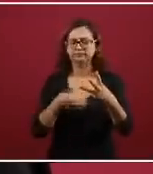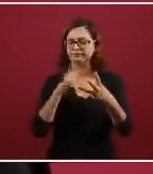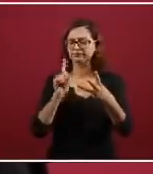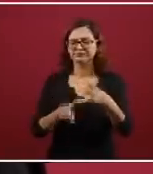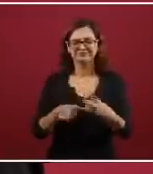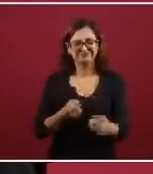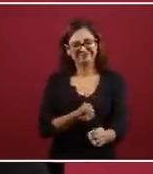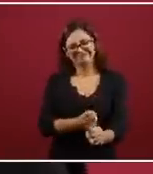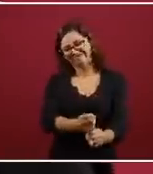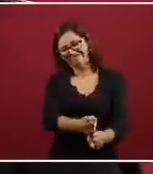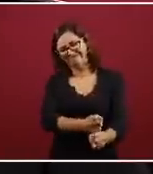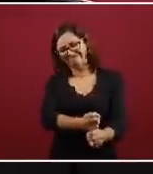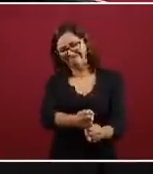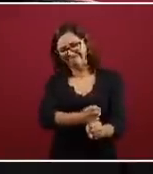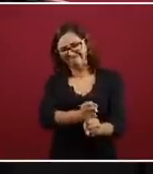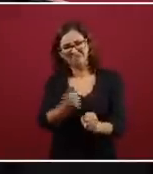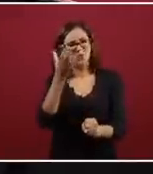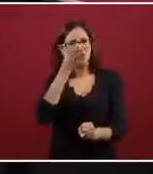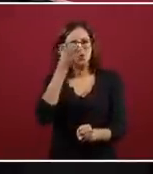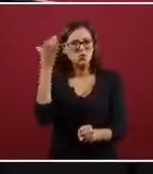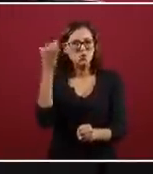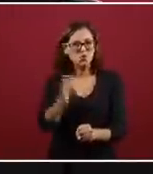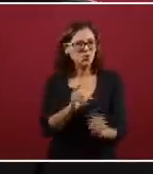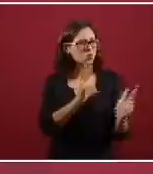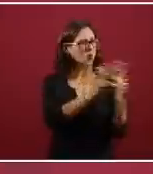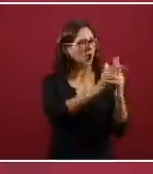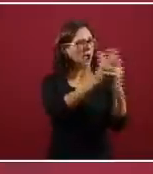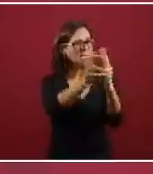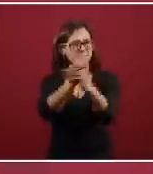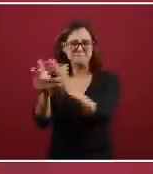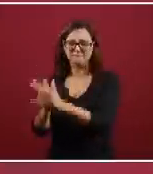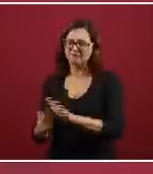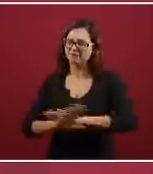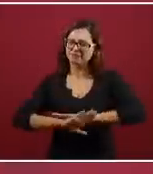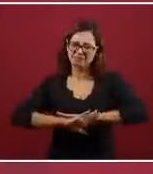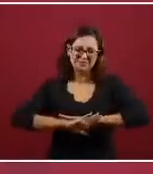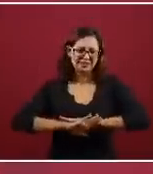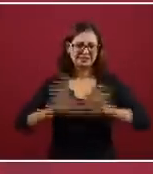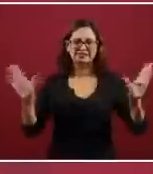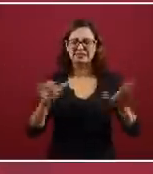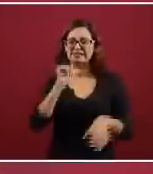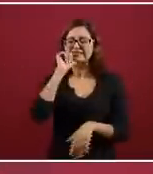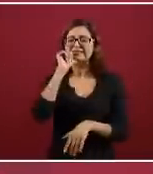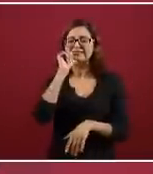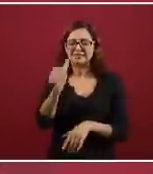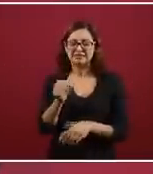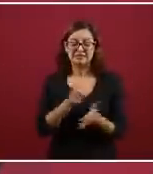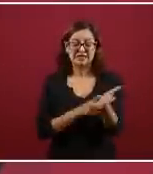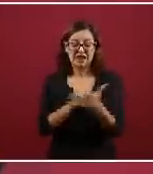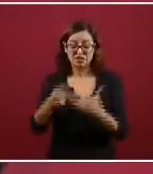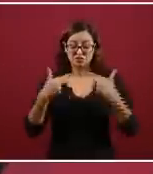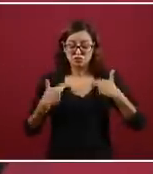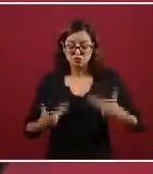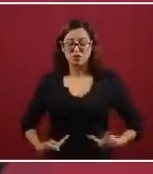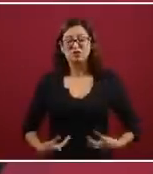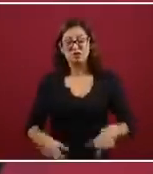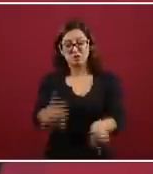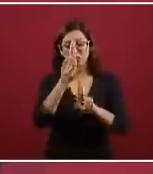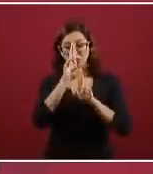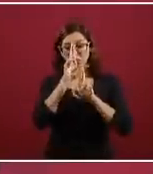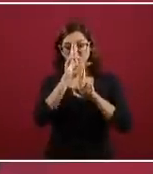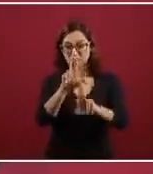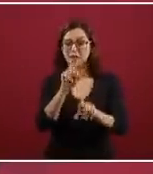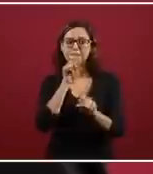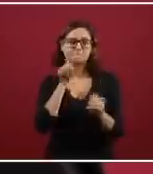la tortura, ni a las masacres, se van a respetar derechos humanos, ni a toques